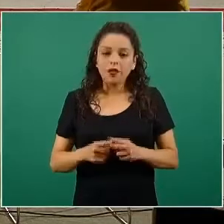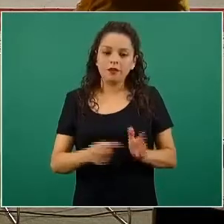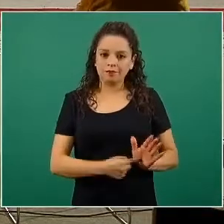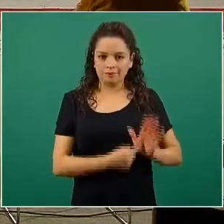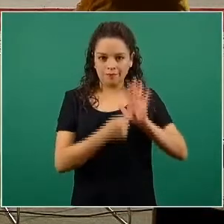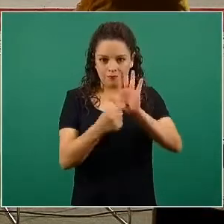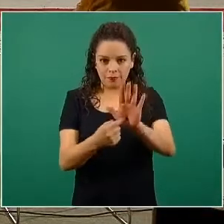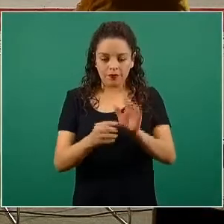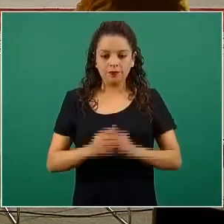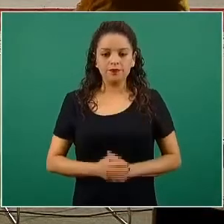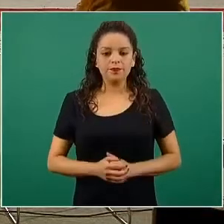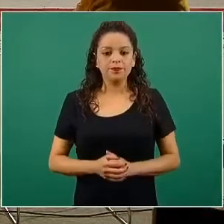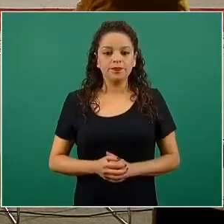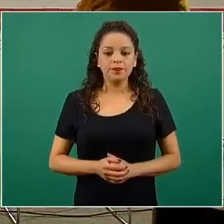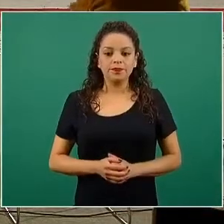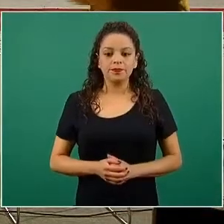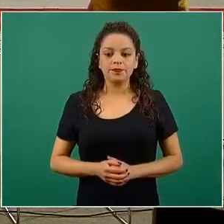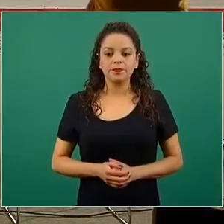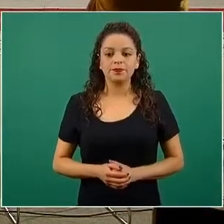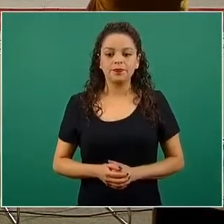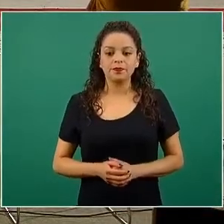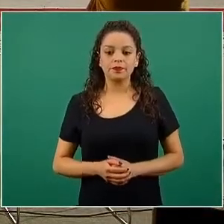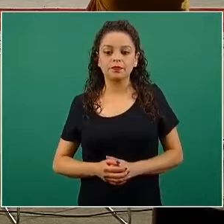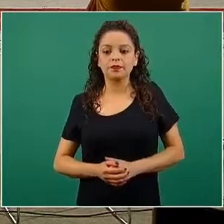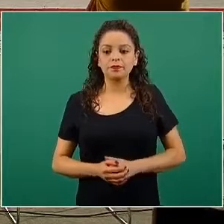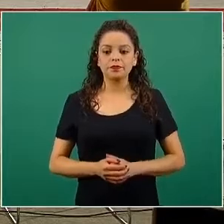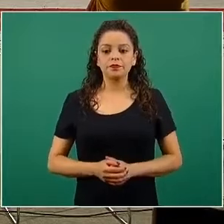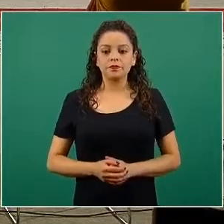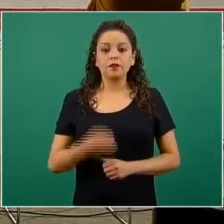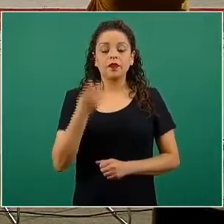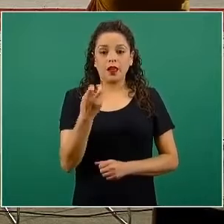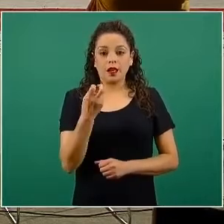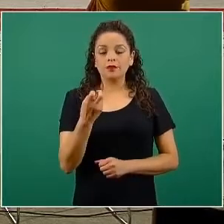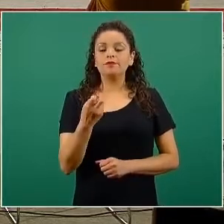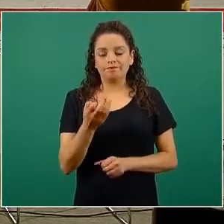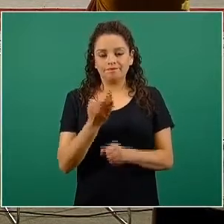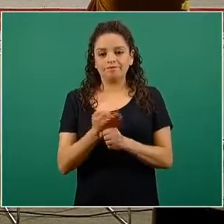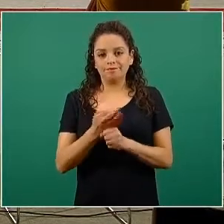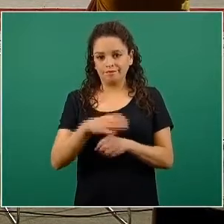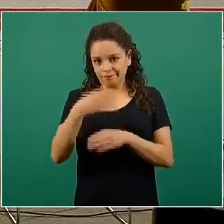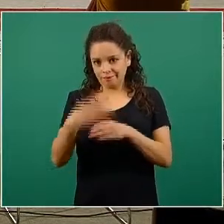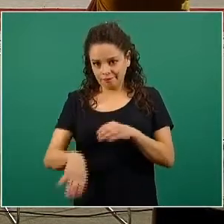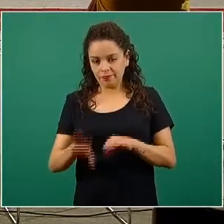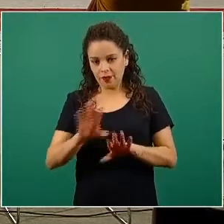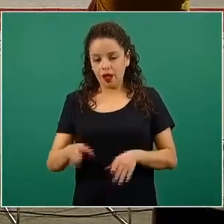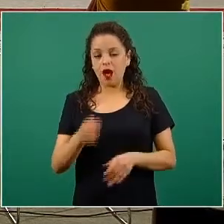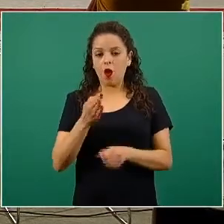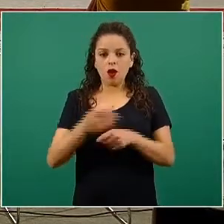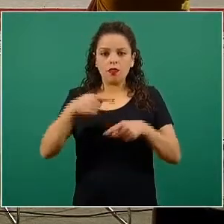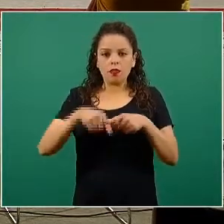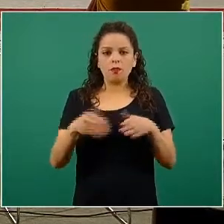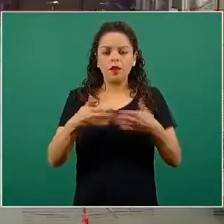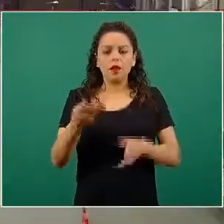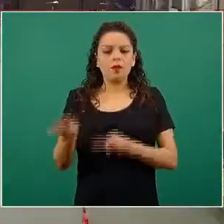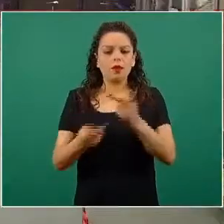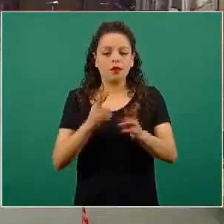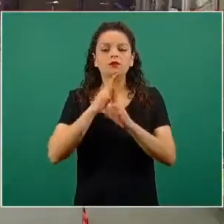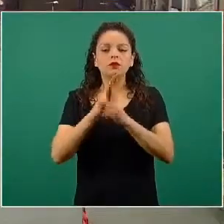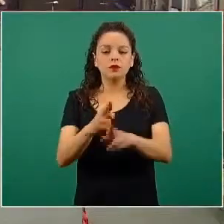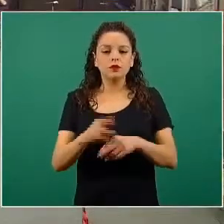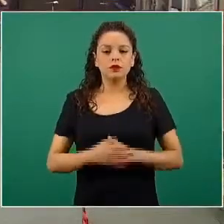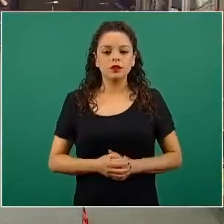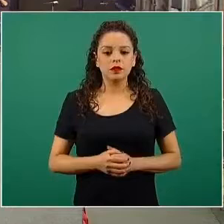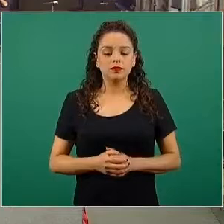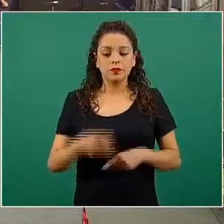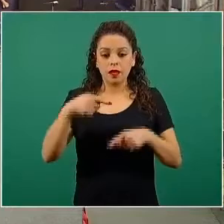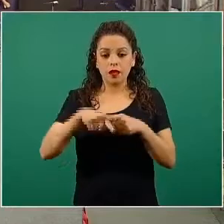esto estaremos ya, pues ahora sí, abriendo a preguntas y respuestas. Vamos